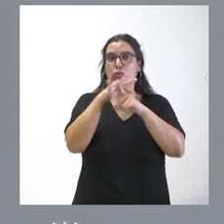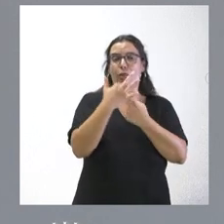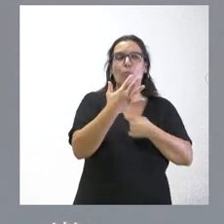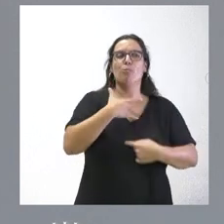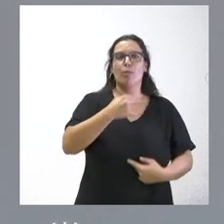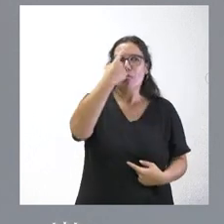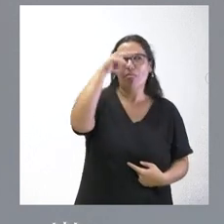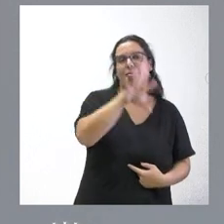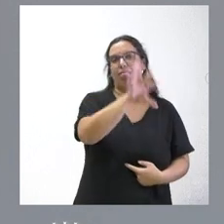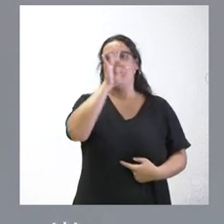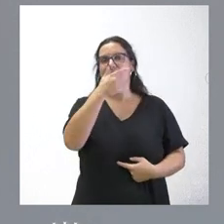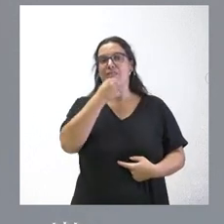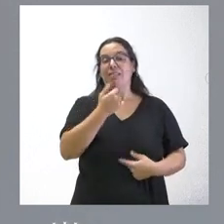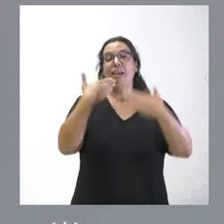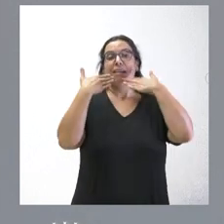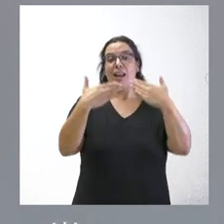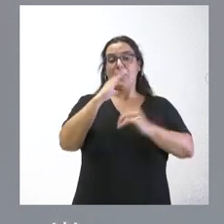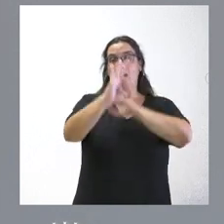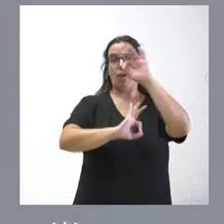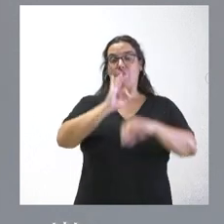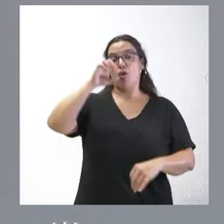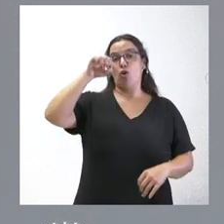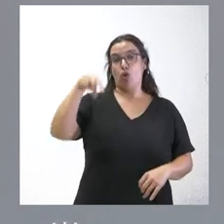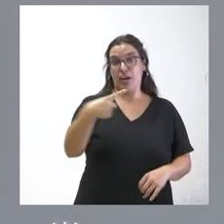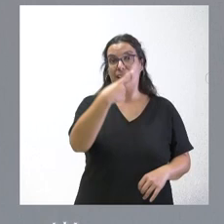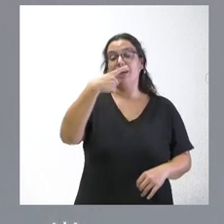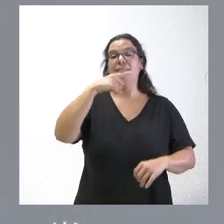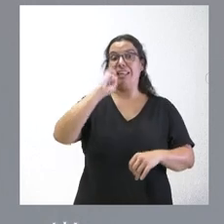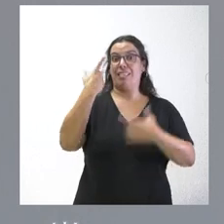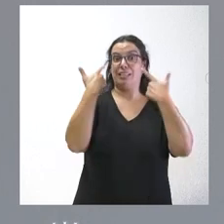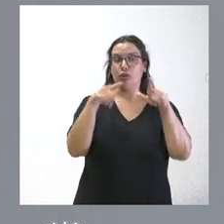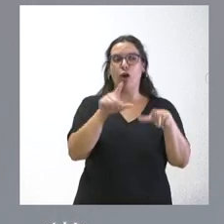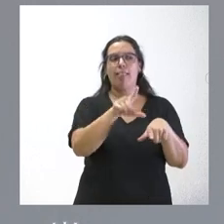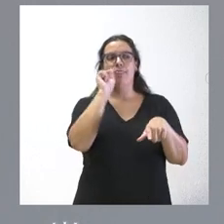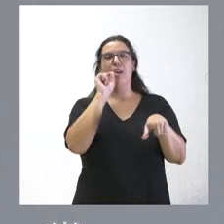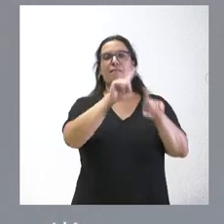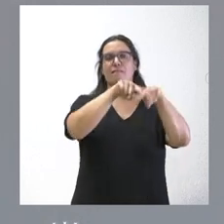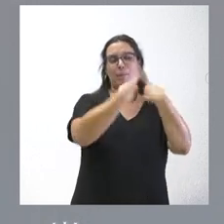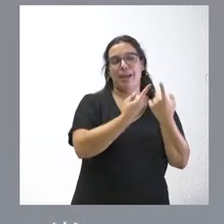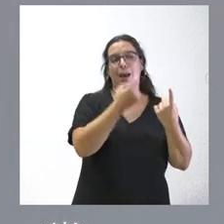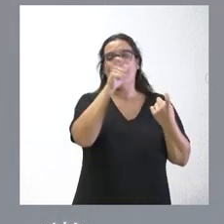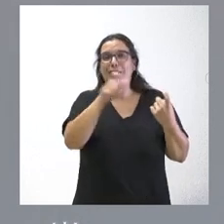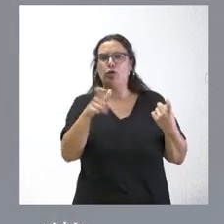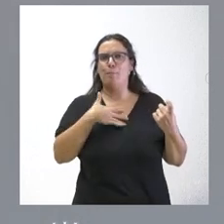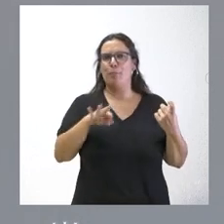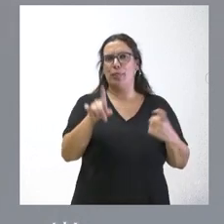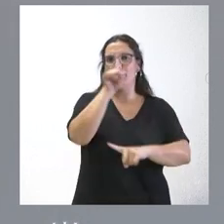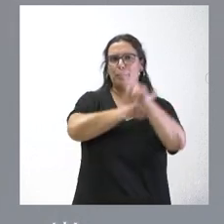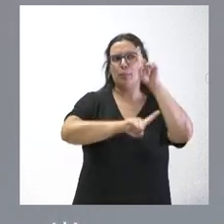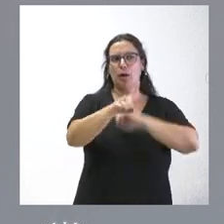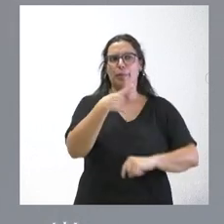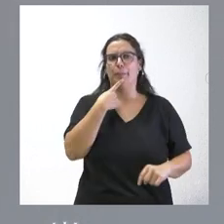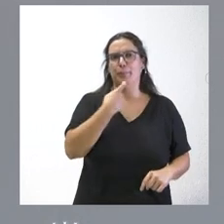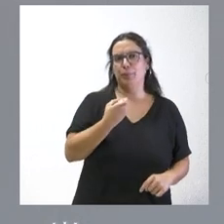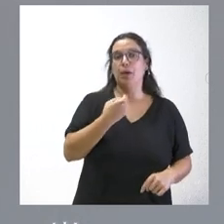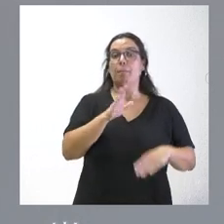en relación con las organizaciones no gubernamentales con el tercer sector Cuáles son las personas las familias que puede tener algún tipo de dificultad para